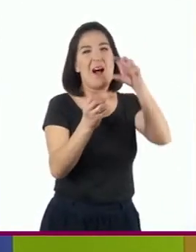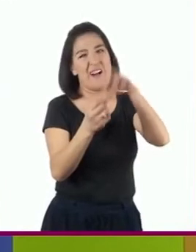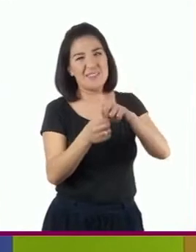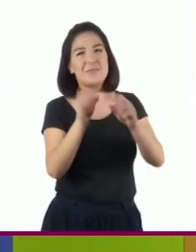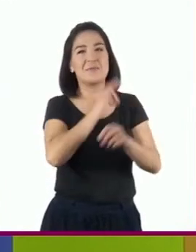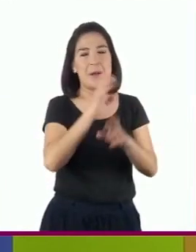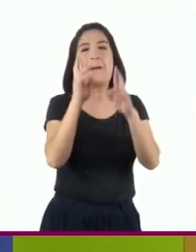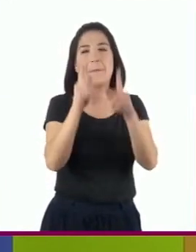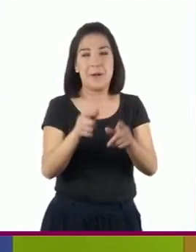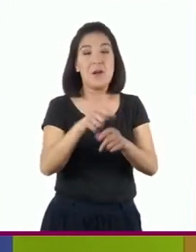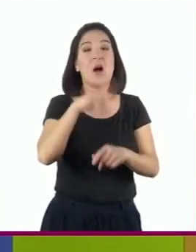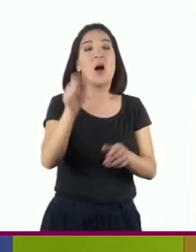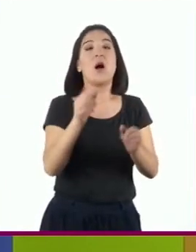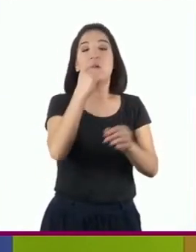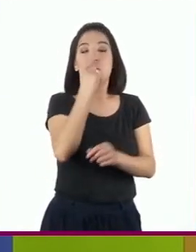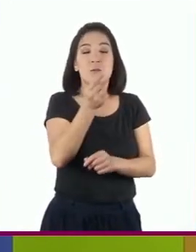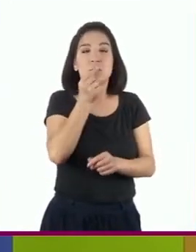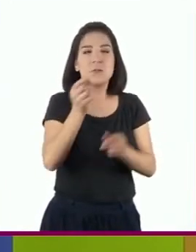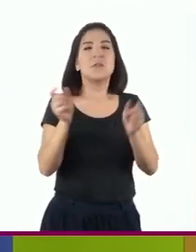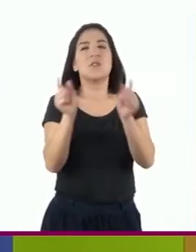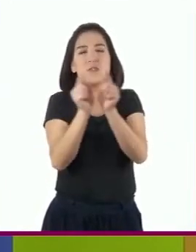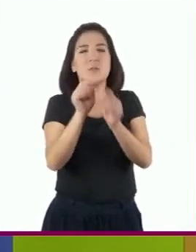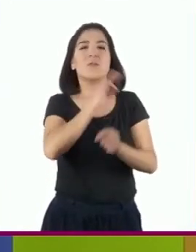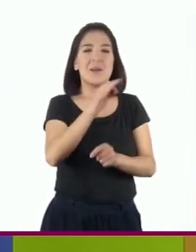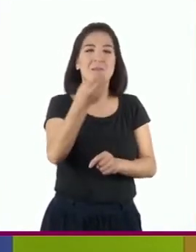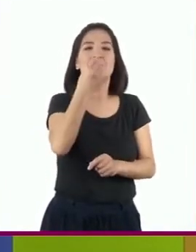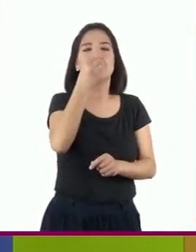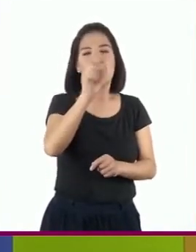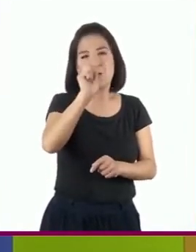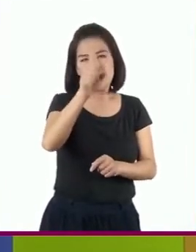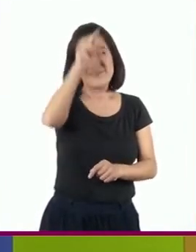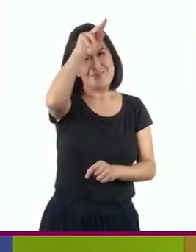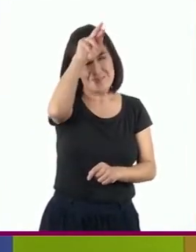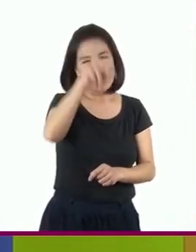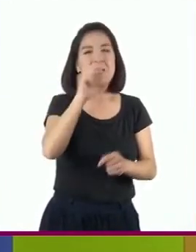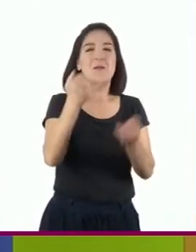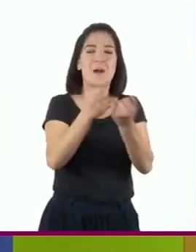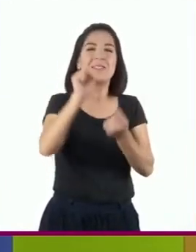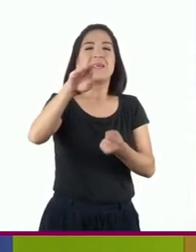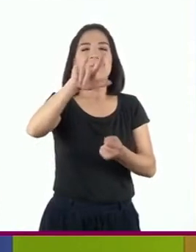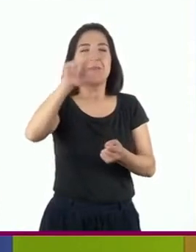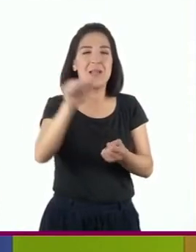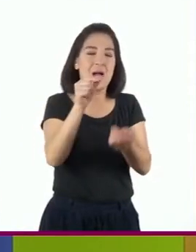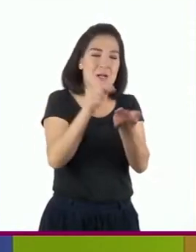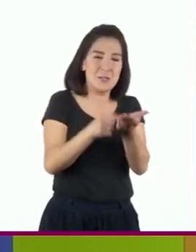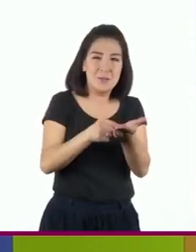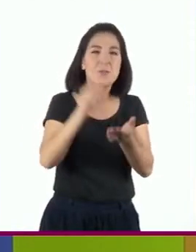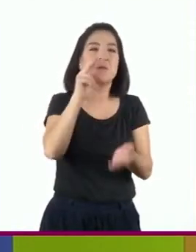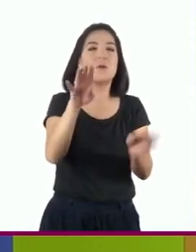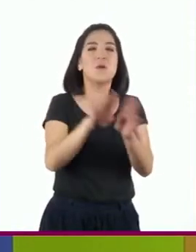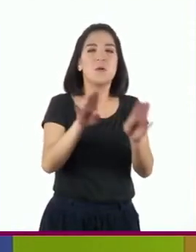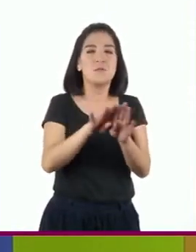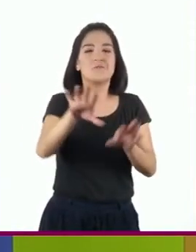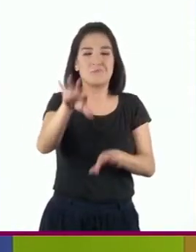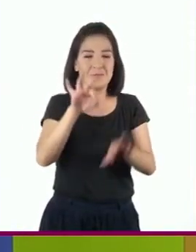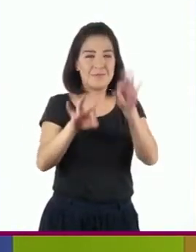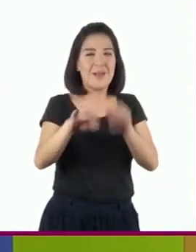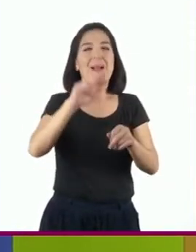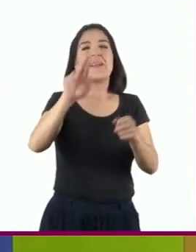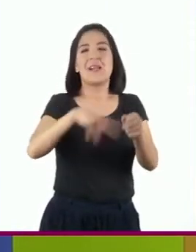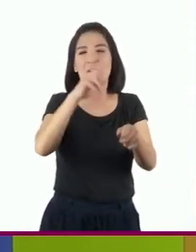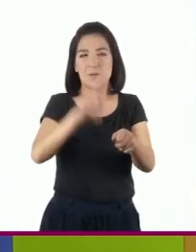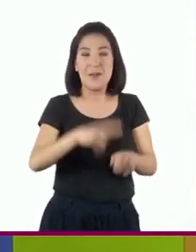respuestas. Como pudiste observar en la actividad, los pinzones con picos más robustos y fuertes